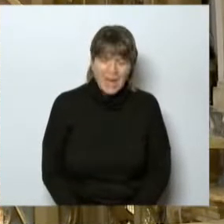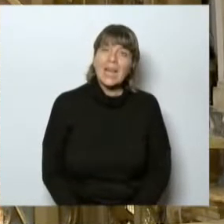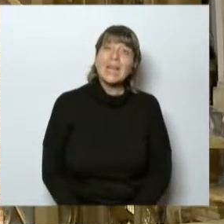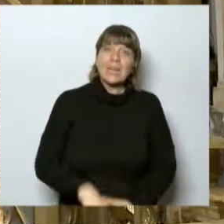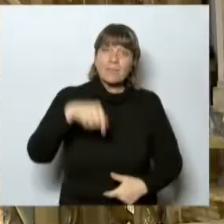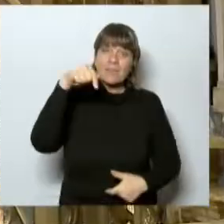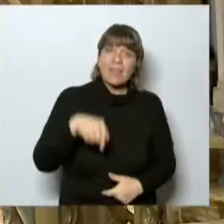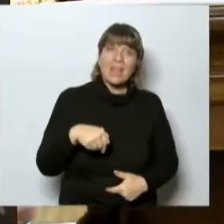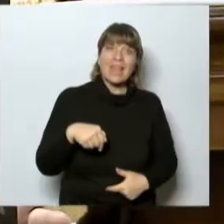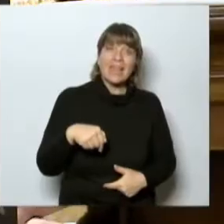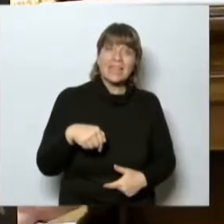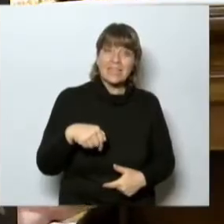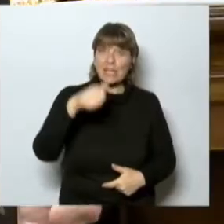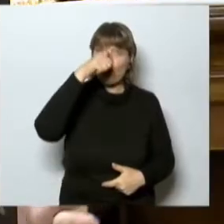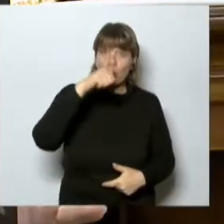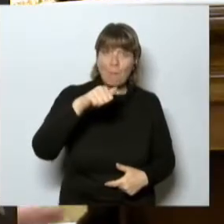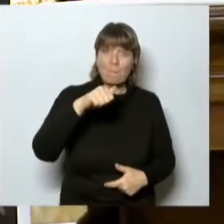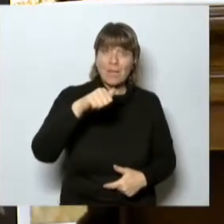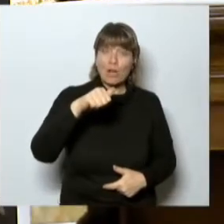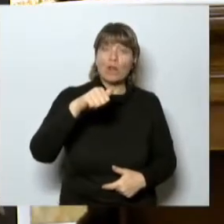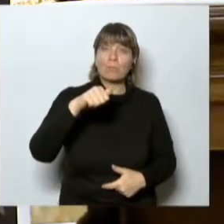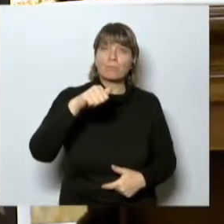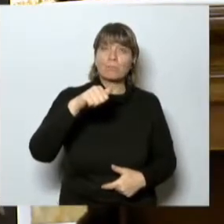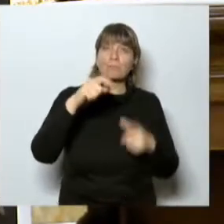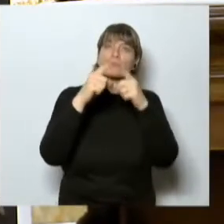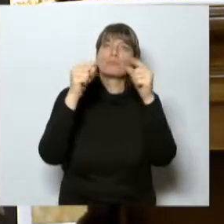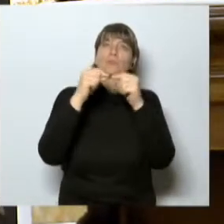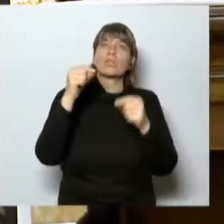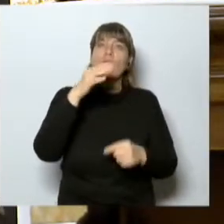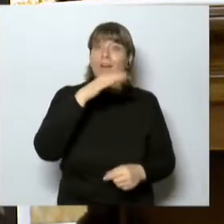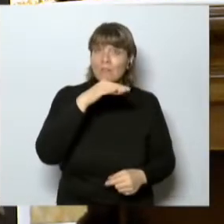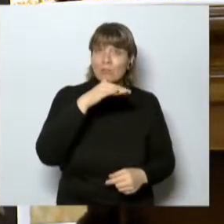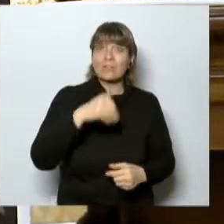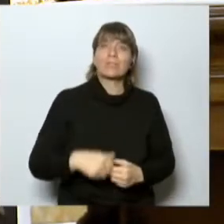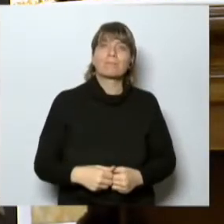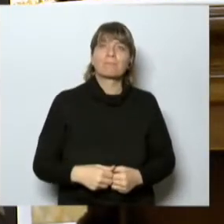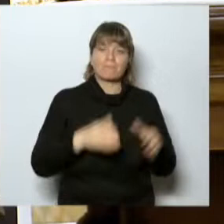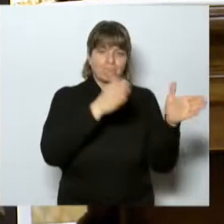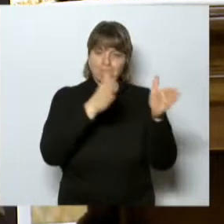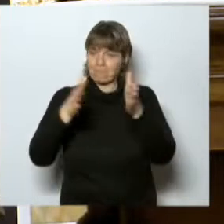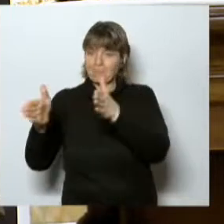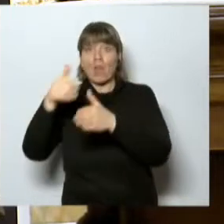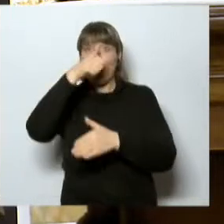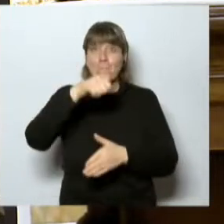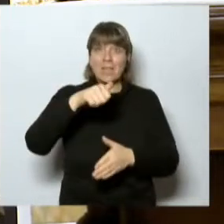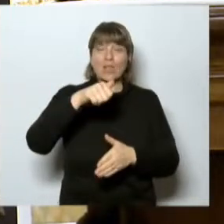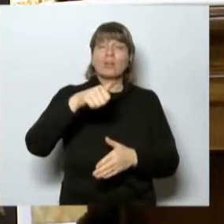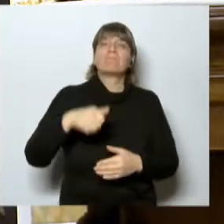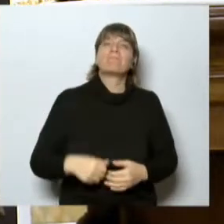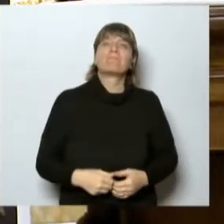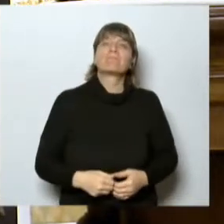Este domingo decimocuarto del año, en orden de los domingos del tiempo